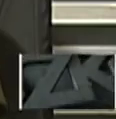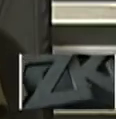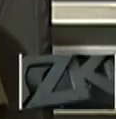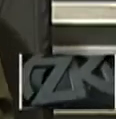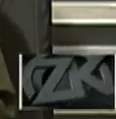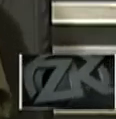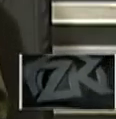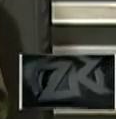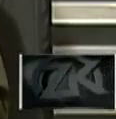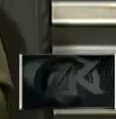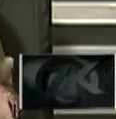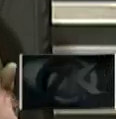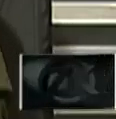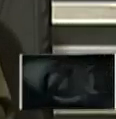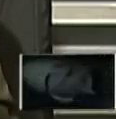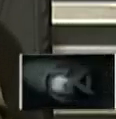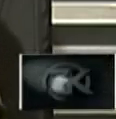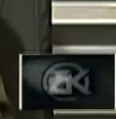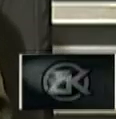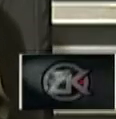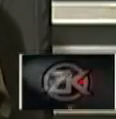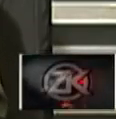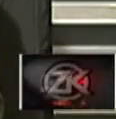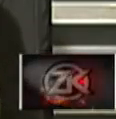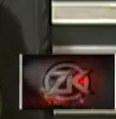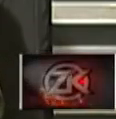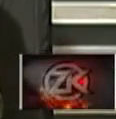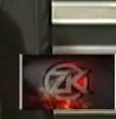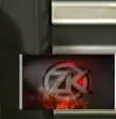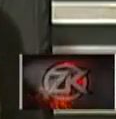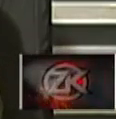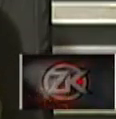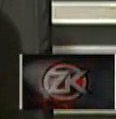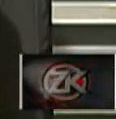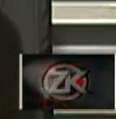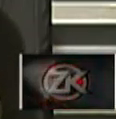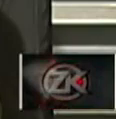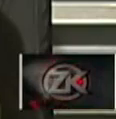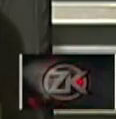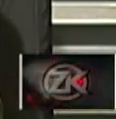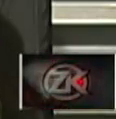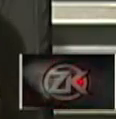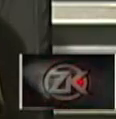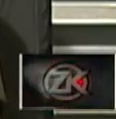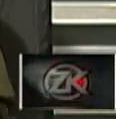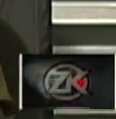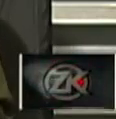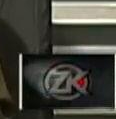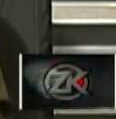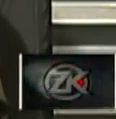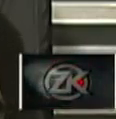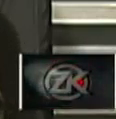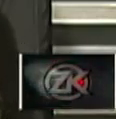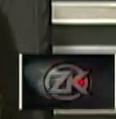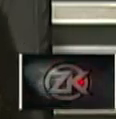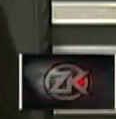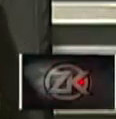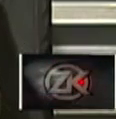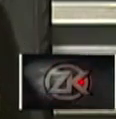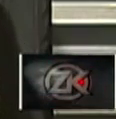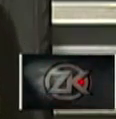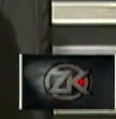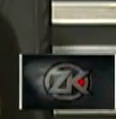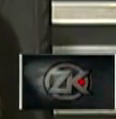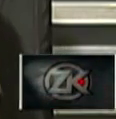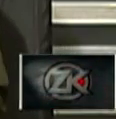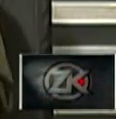Cantos del Alma. El África se reencuentra nuevamente con Venezuela en un canto de paz, en un canto de amor, en un canto